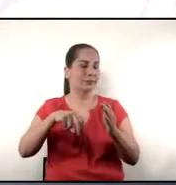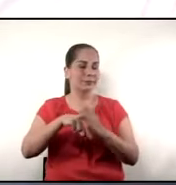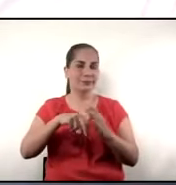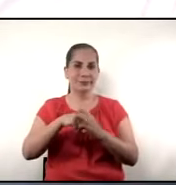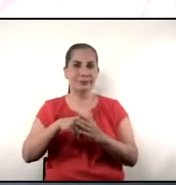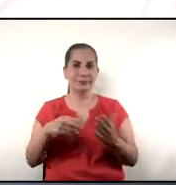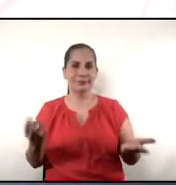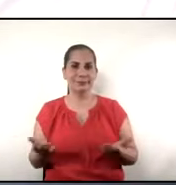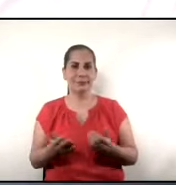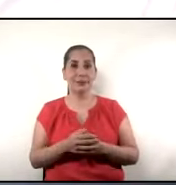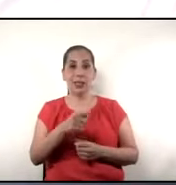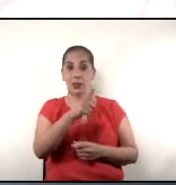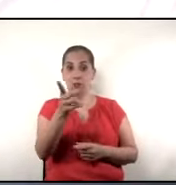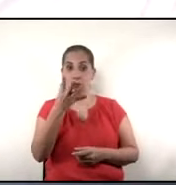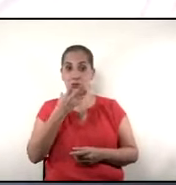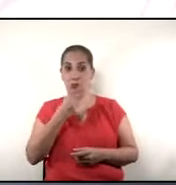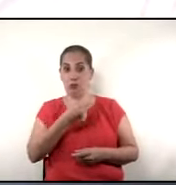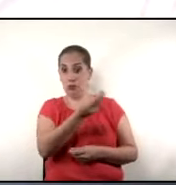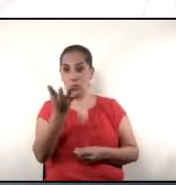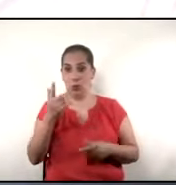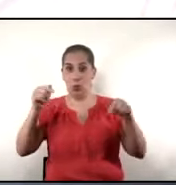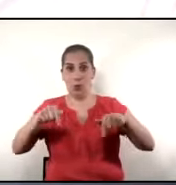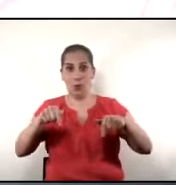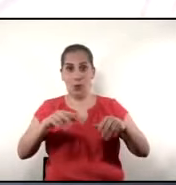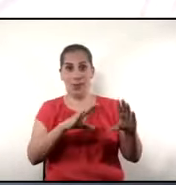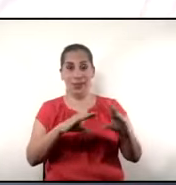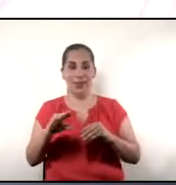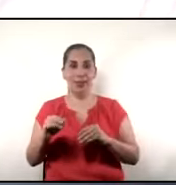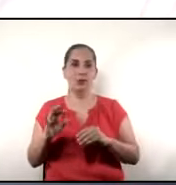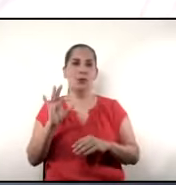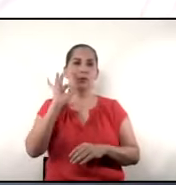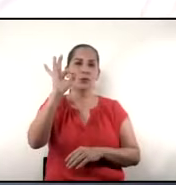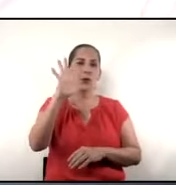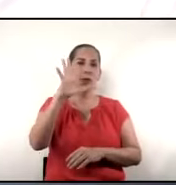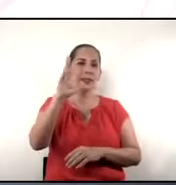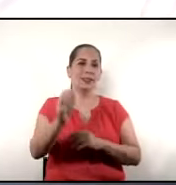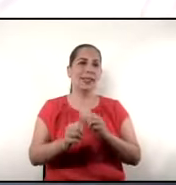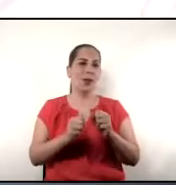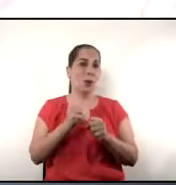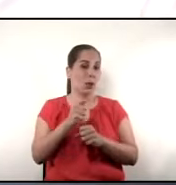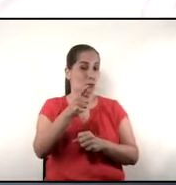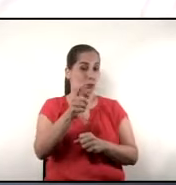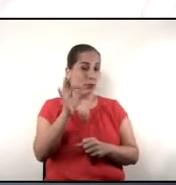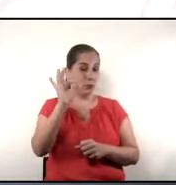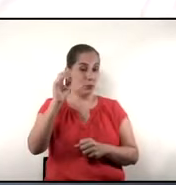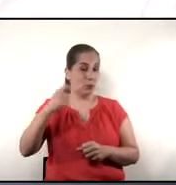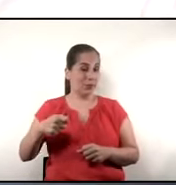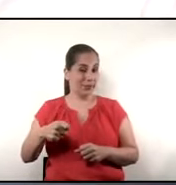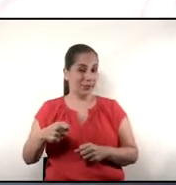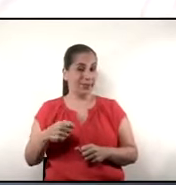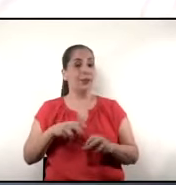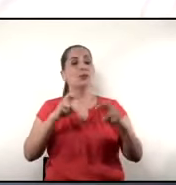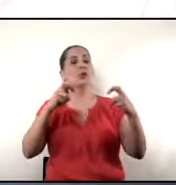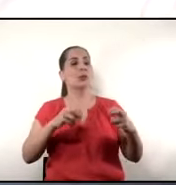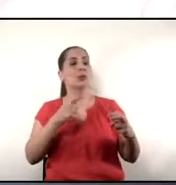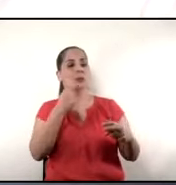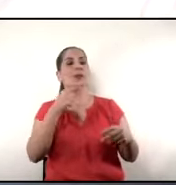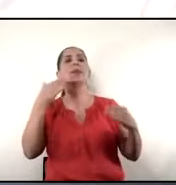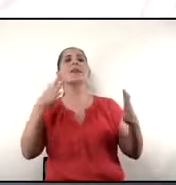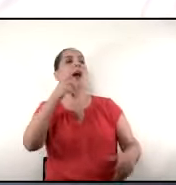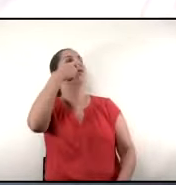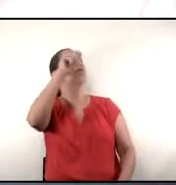el reto enorme es que eso que ha dicho esta noche, dentro de 5 años, si usted es presidente en 5 años, nos sentemos a decir, se le puso check